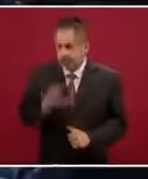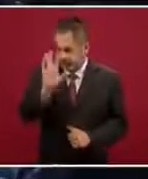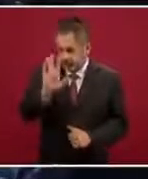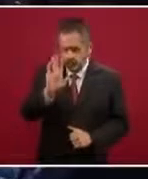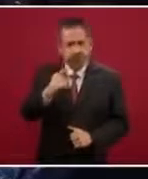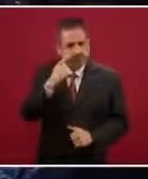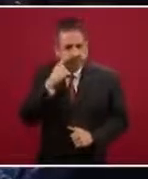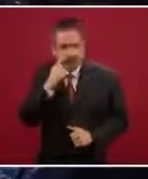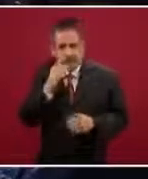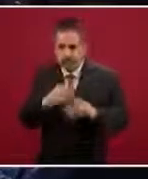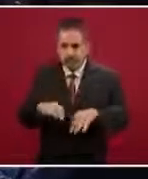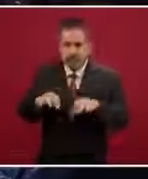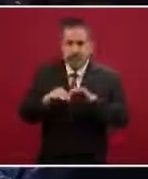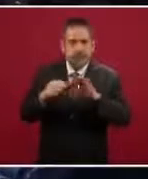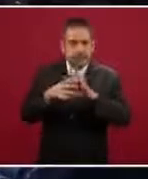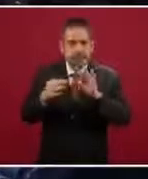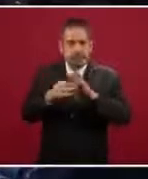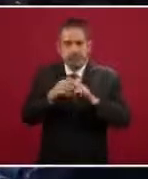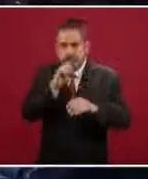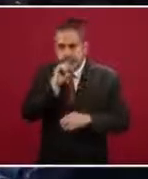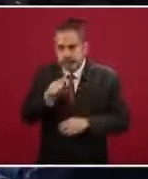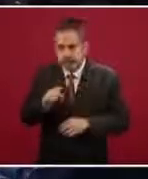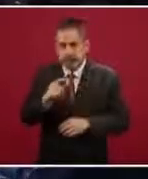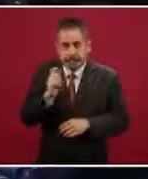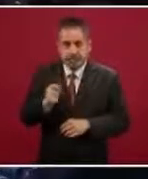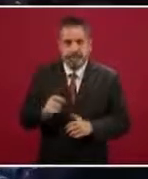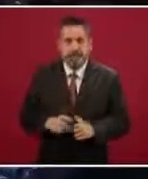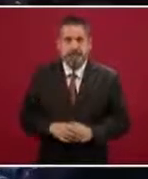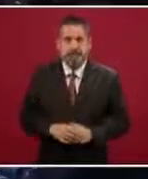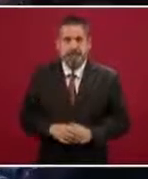importante también tomar en cuenta esto.